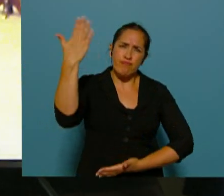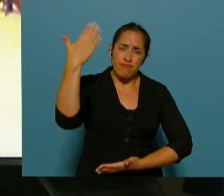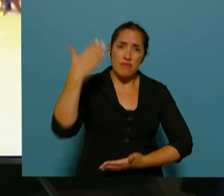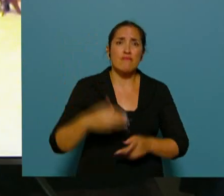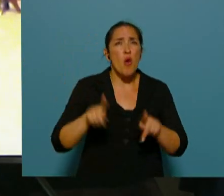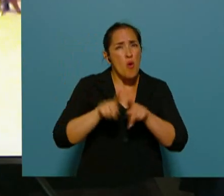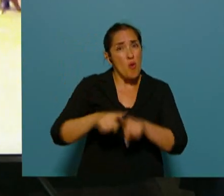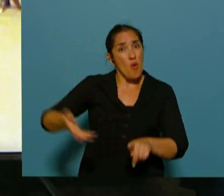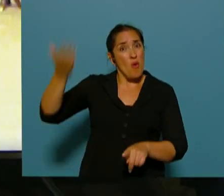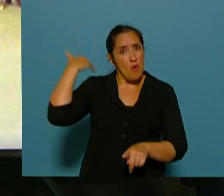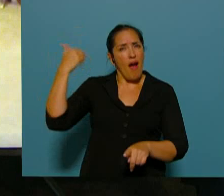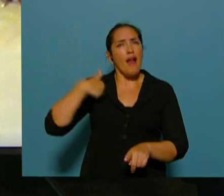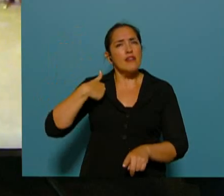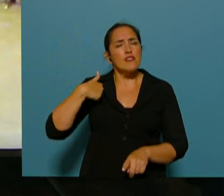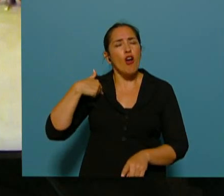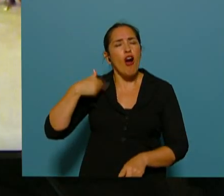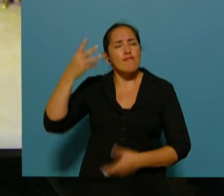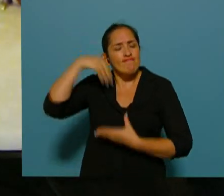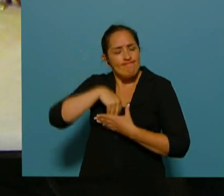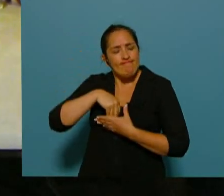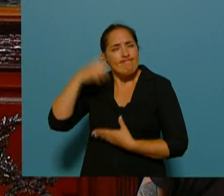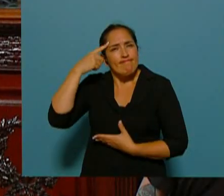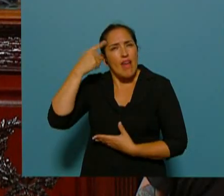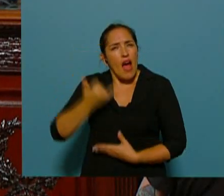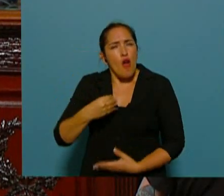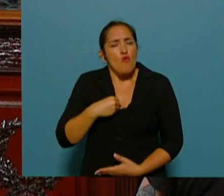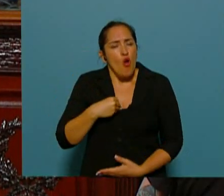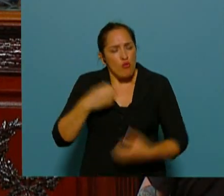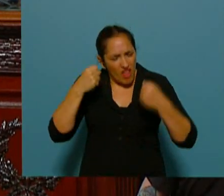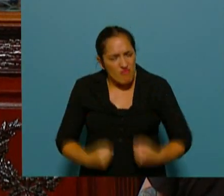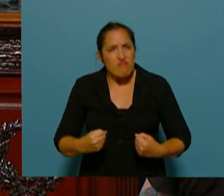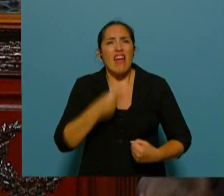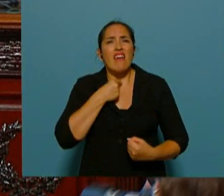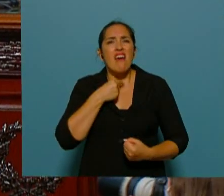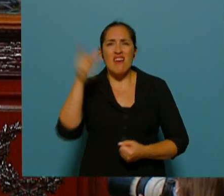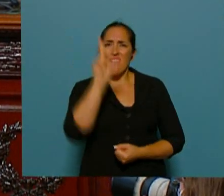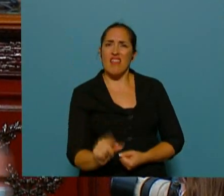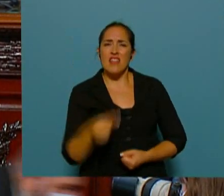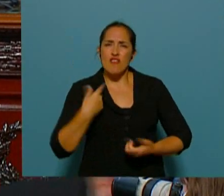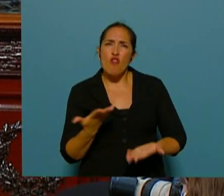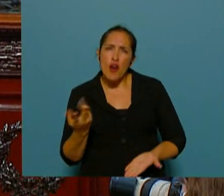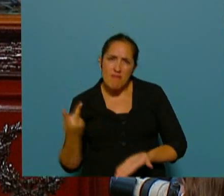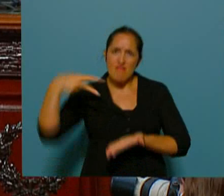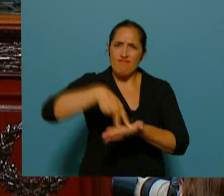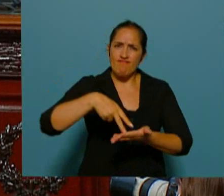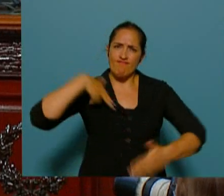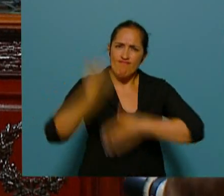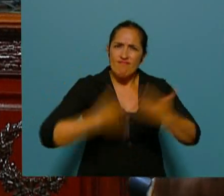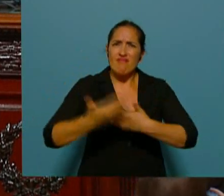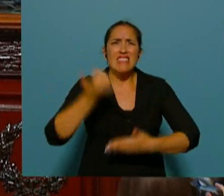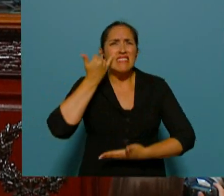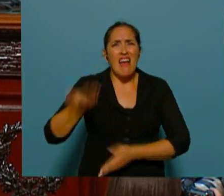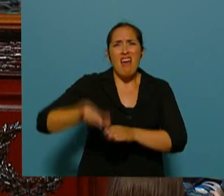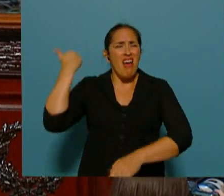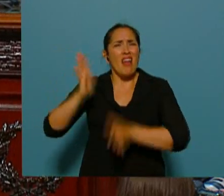hoy también, traía la voluntad inquebrantable de poner de pie un país que había quedado de rodillas y sumido en el pozo de